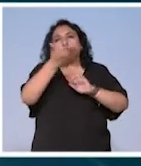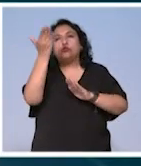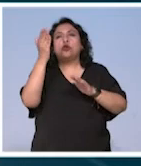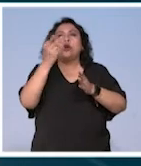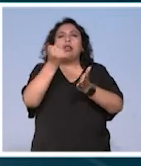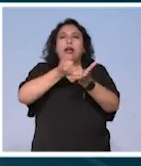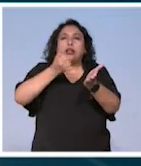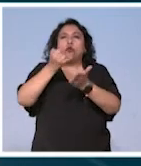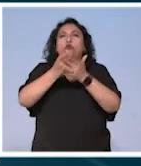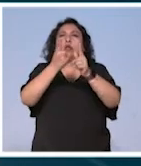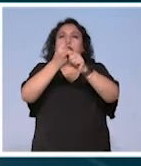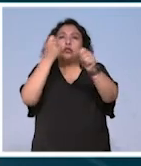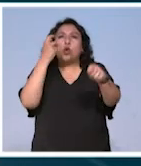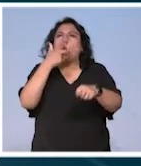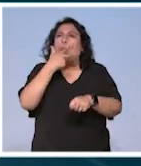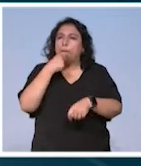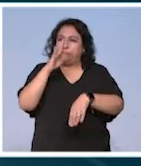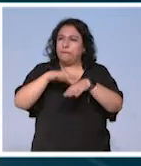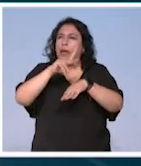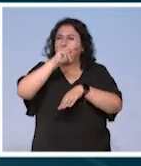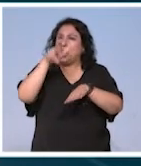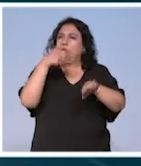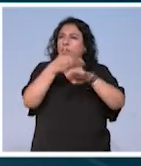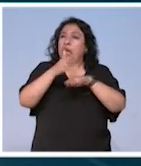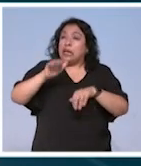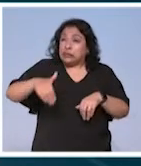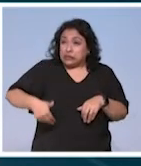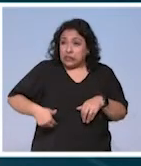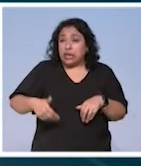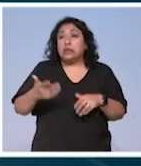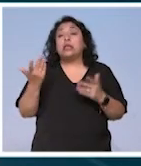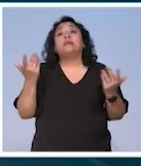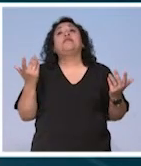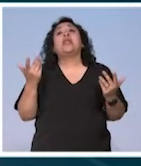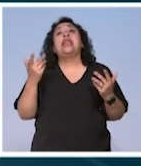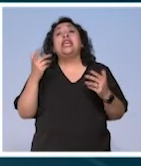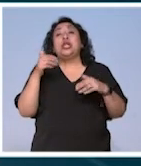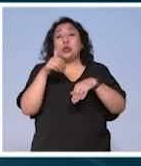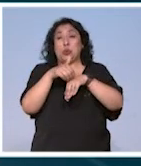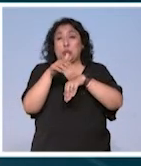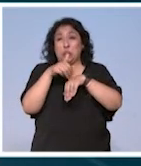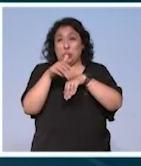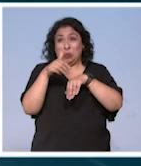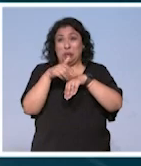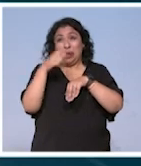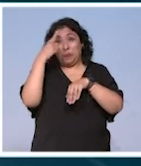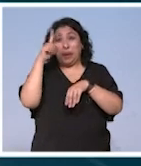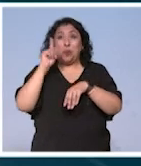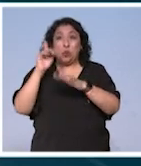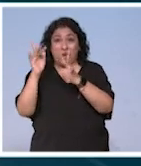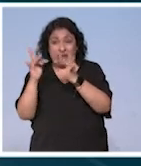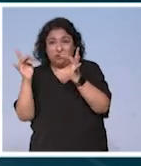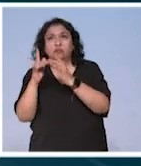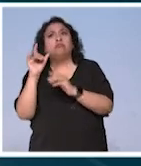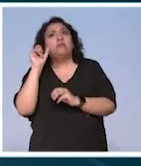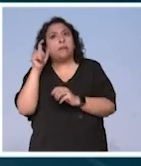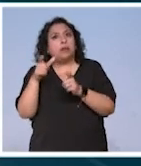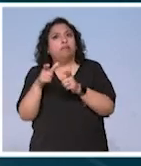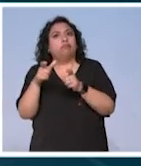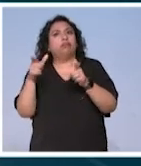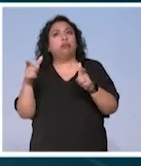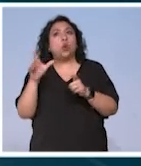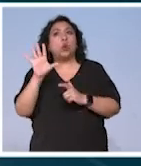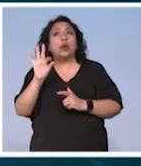transporte, y los hombres son más afectados que las mujeres, el índice de siniestralidad para las francesas también aumentó